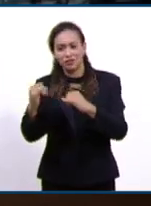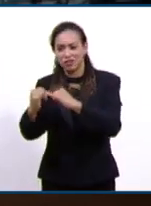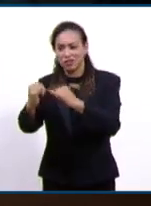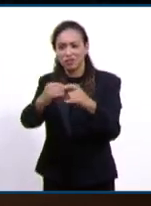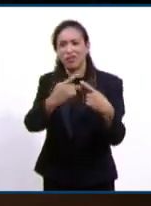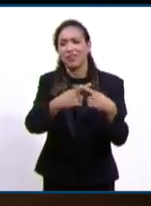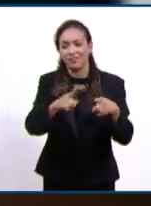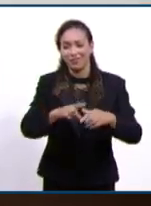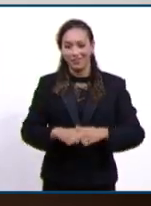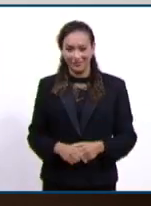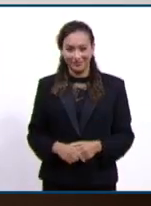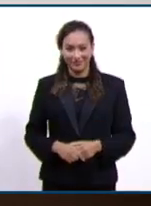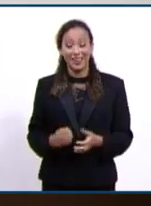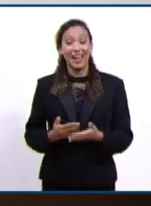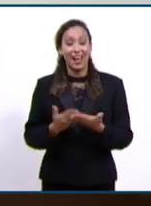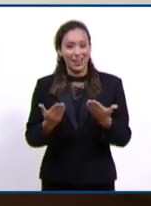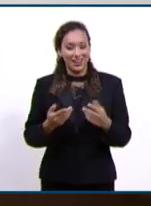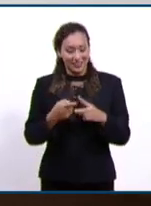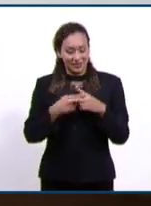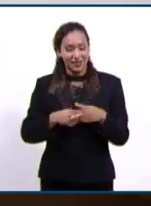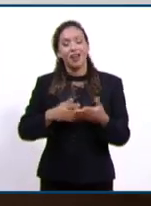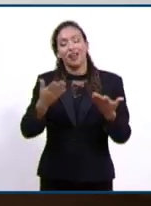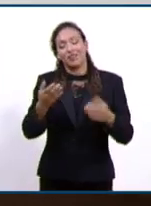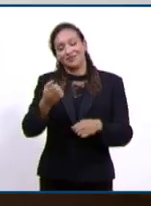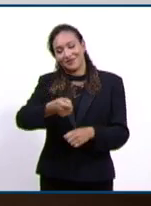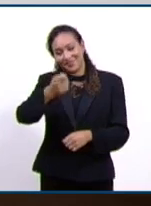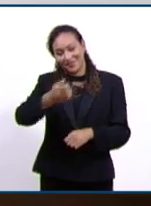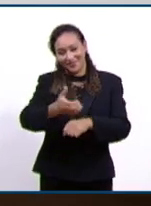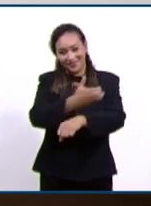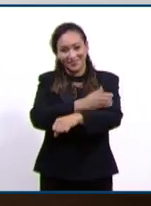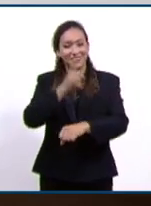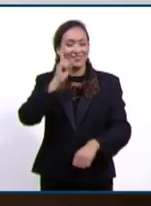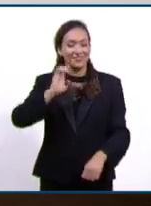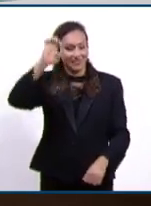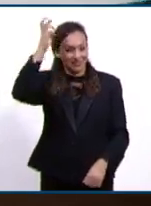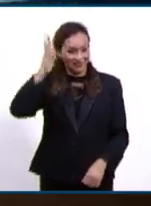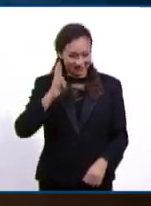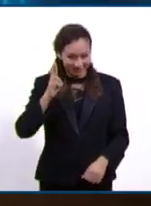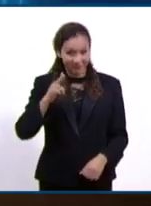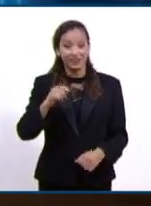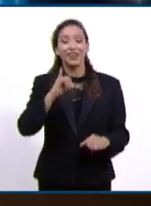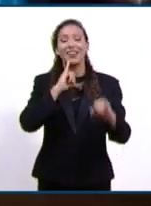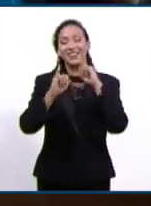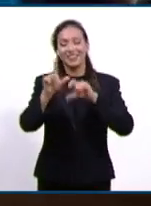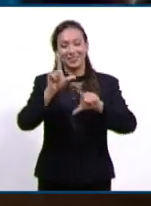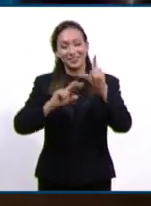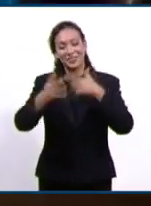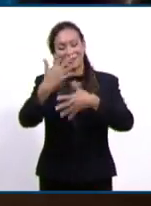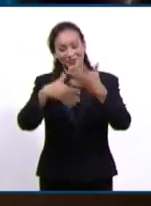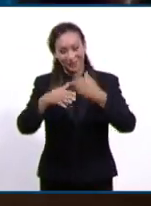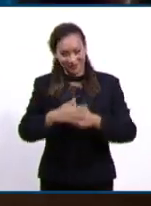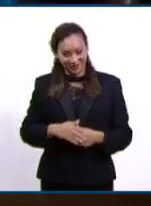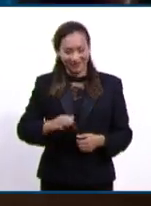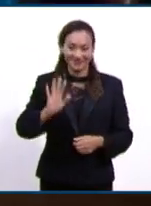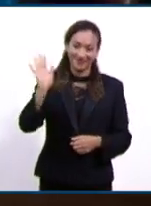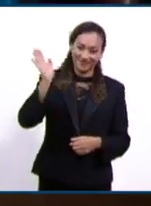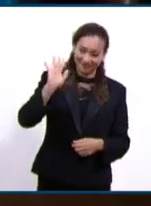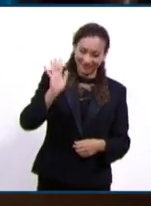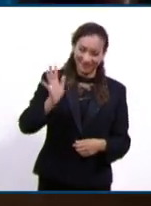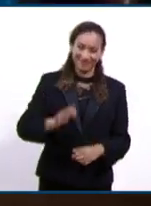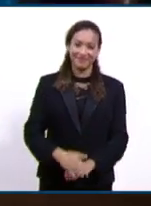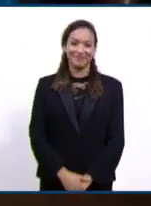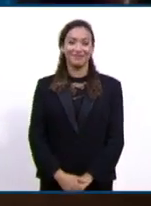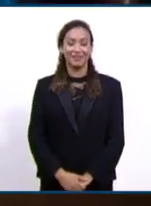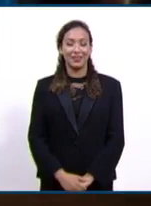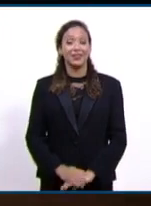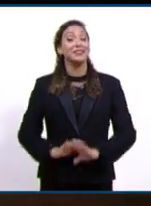jurisdiccionales federales. Pero antes de empezar, saludo a mi compañera Eusiris Rostro, quien nos acompaña en la interpretación en lengua de señas